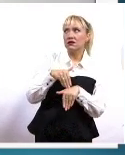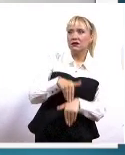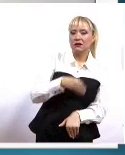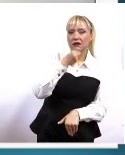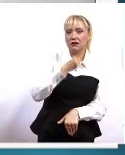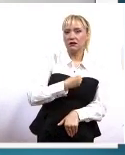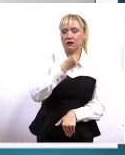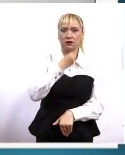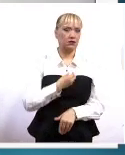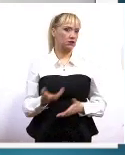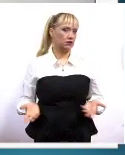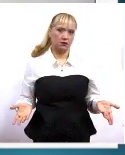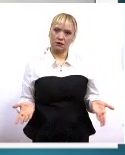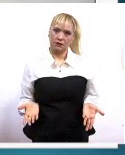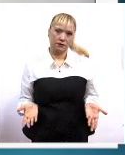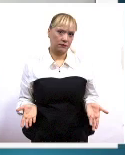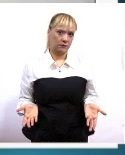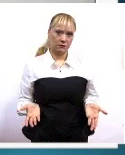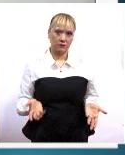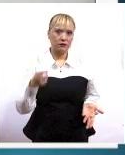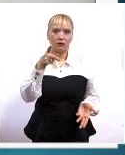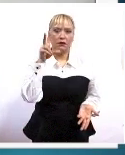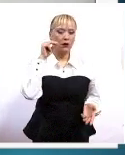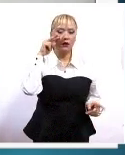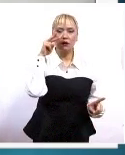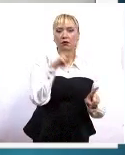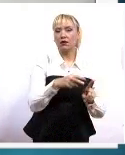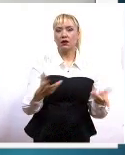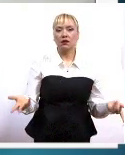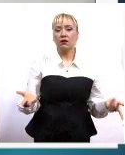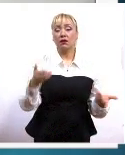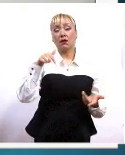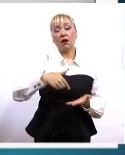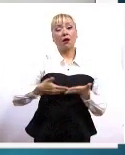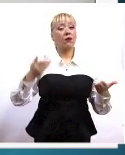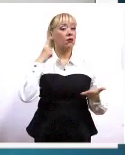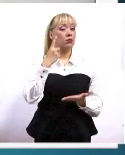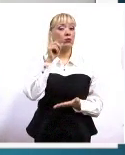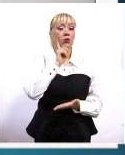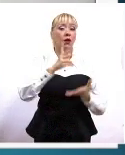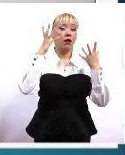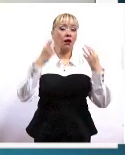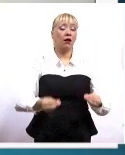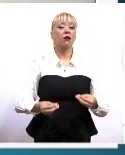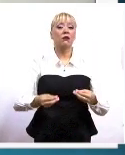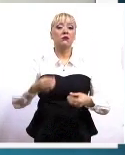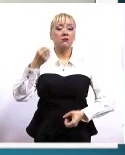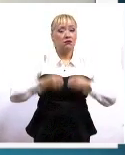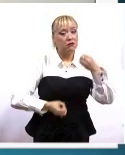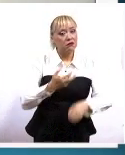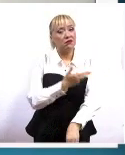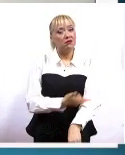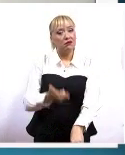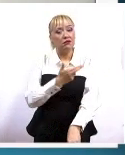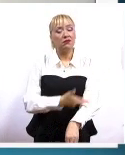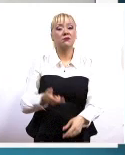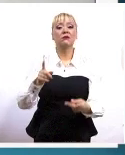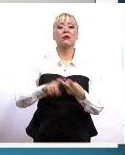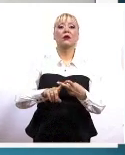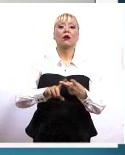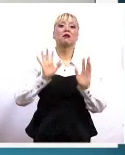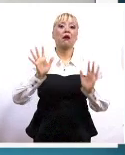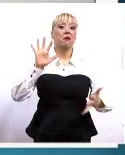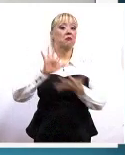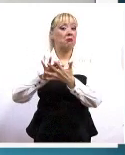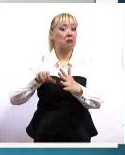distinción que no siempre se realiza, y hoy en día tenemos mujeres siendo procesadas o con sentencia